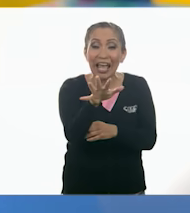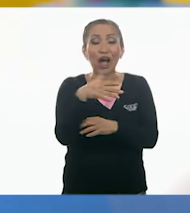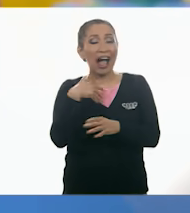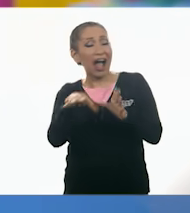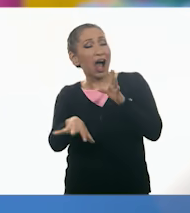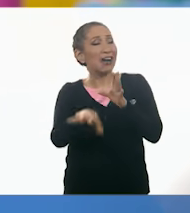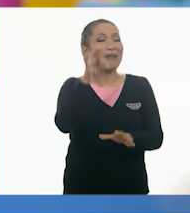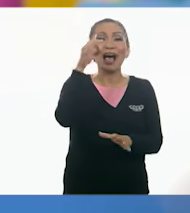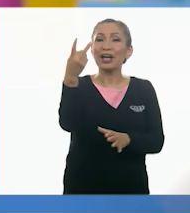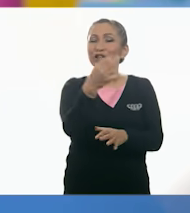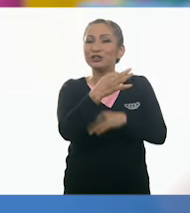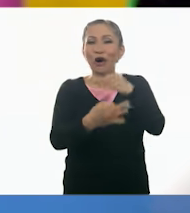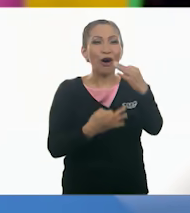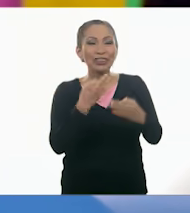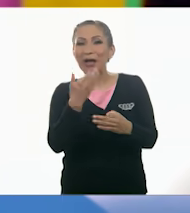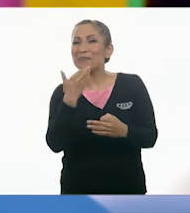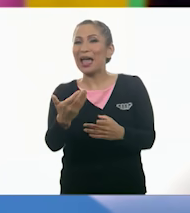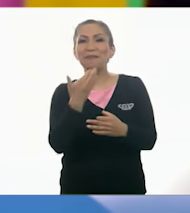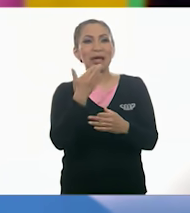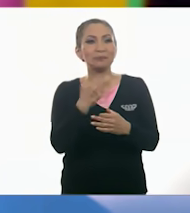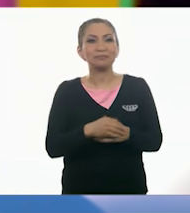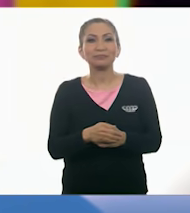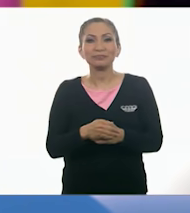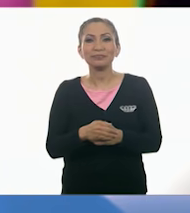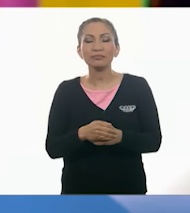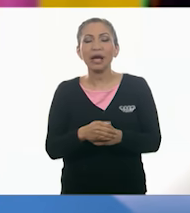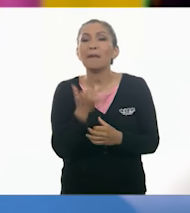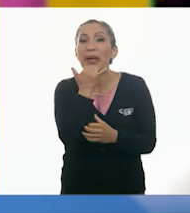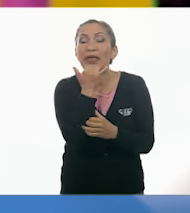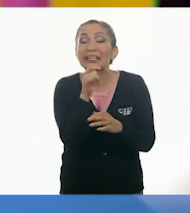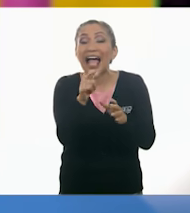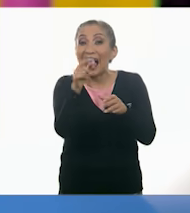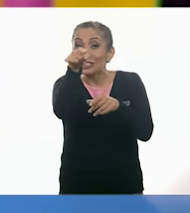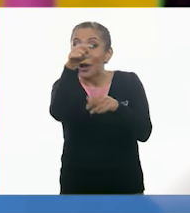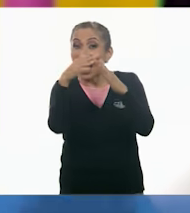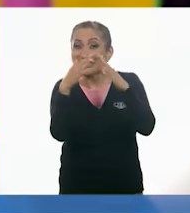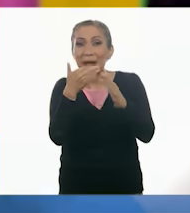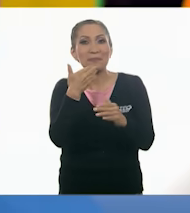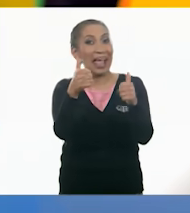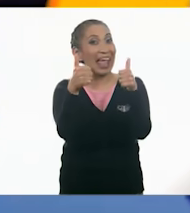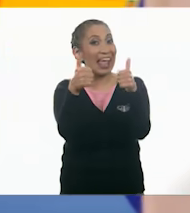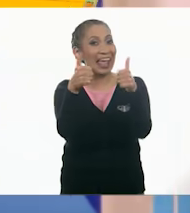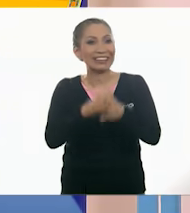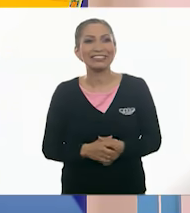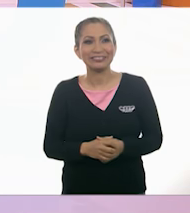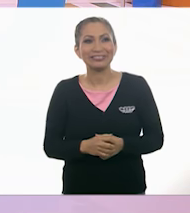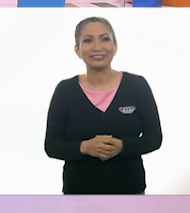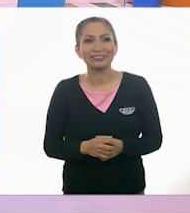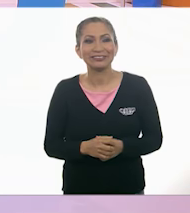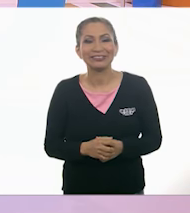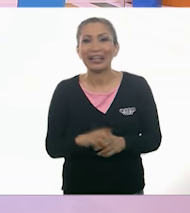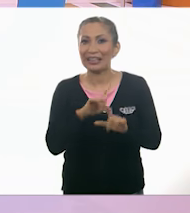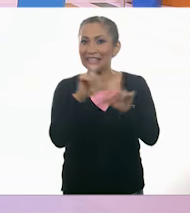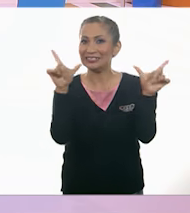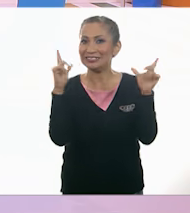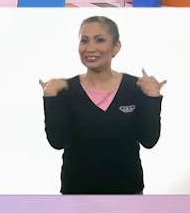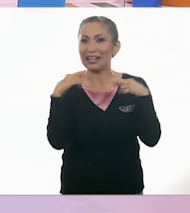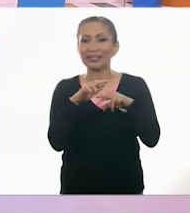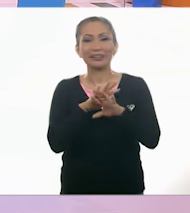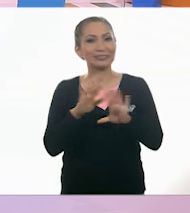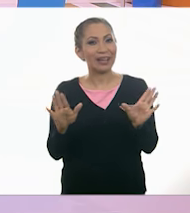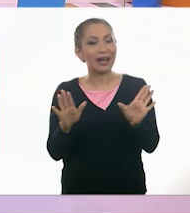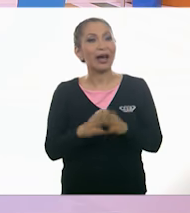lo encontramos. Muy bien, allí. Ay, perdón. Muy bien, allí en casa. Muy bien. Listo, maestra. Aquí